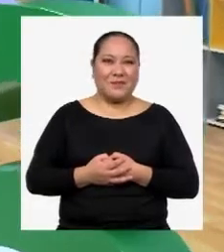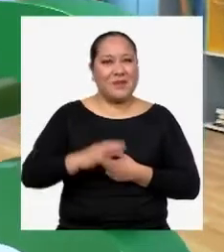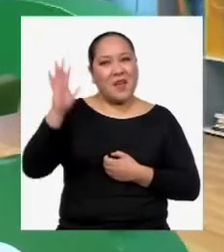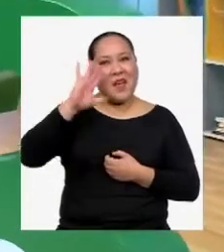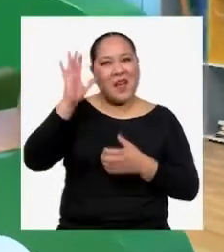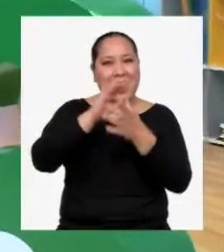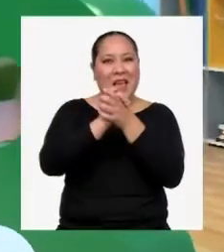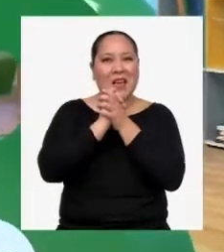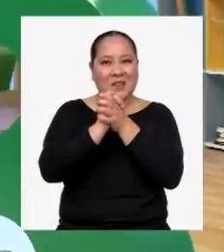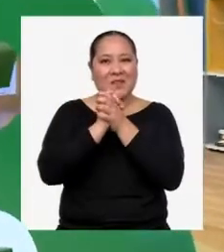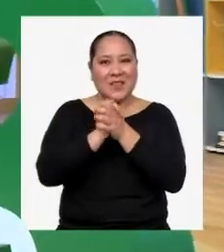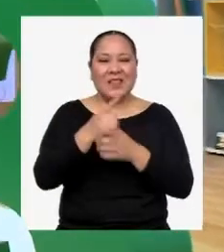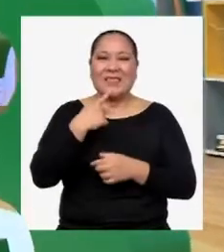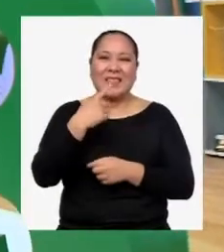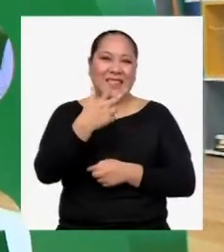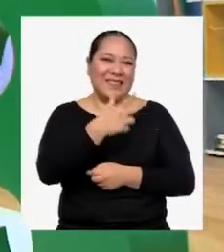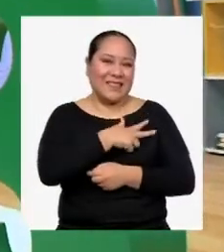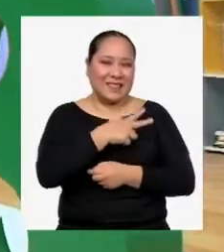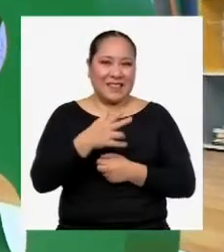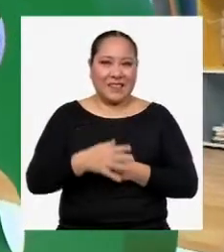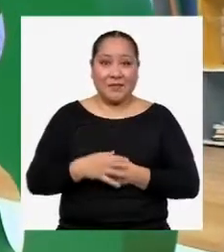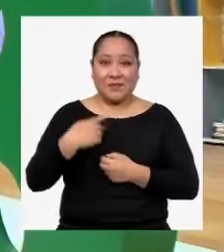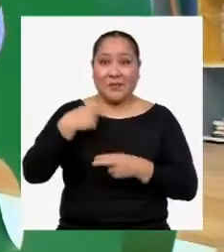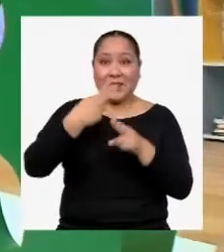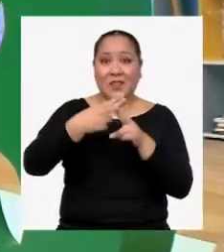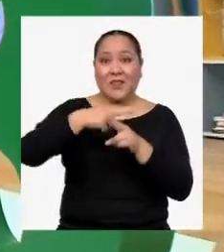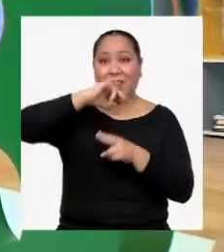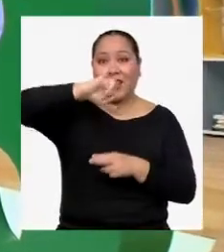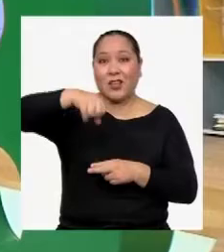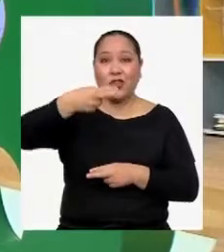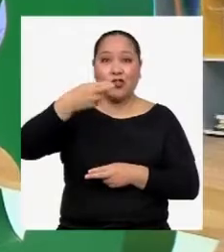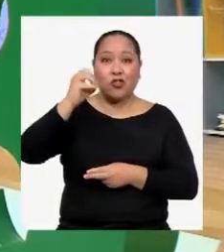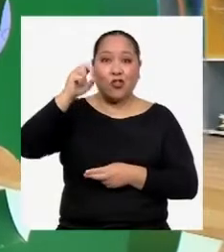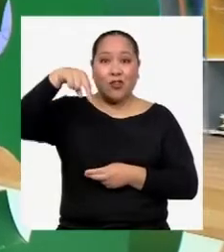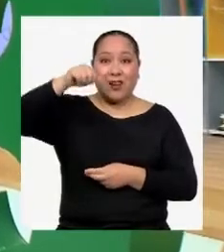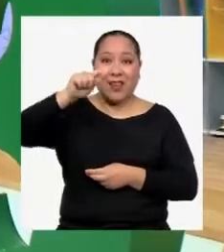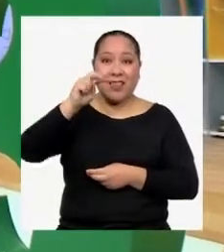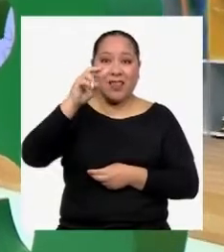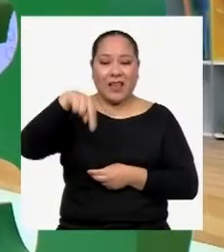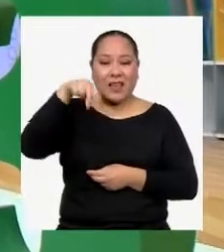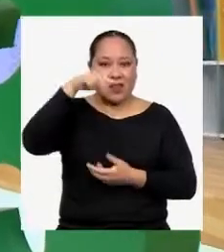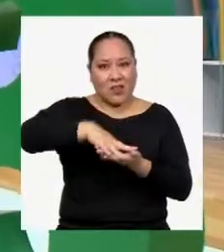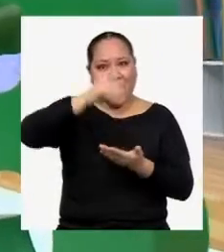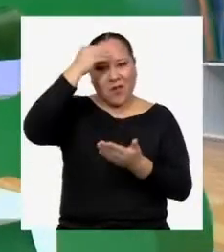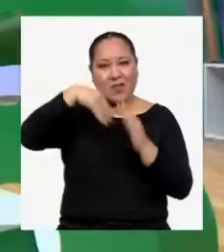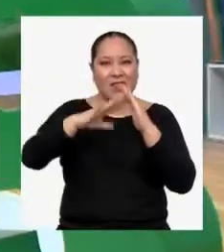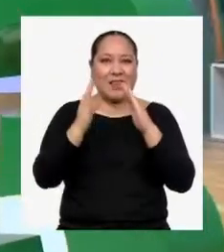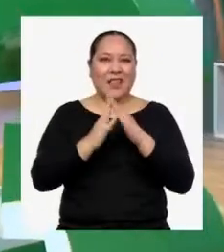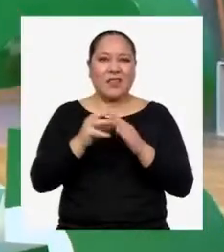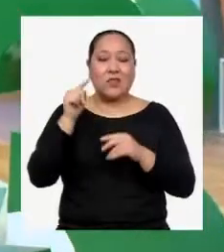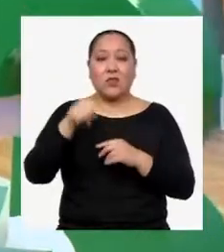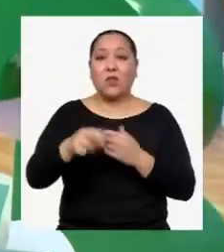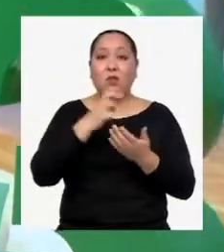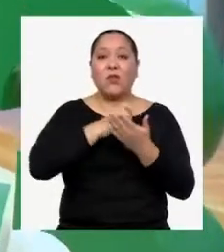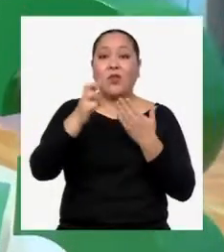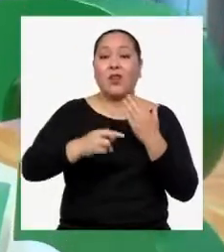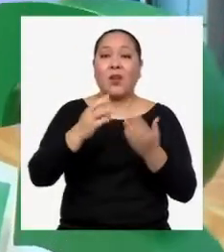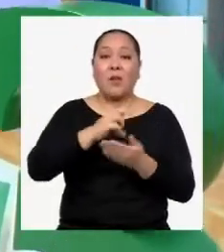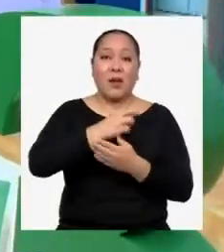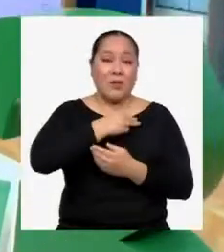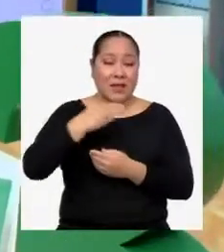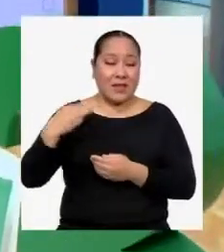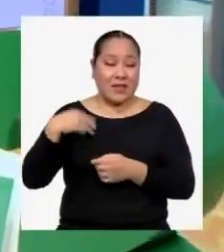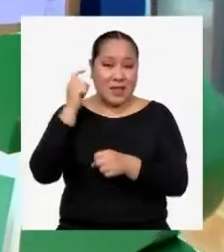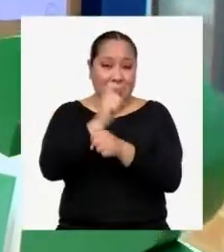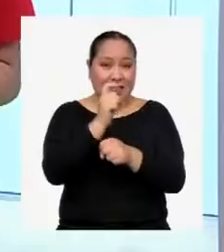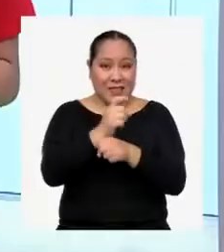Hola amigos y amigas de tercero de secundaria, yo soy Jonathan Hernández y esto es Aprendo en Casa, una iniciativa del Ministerio de